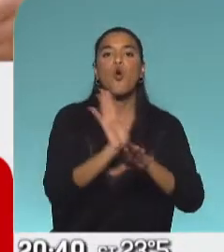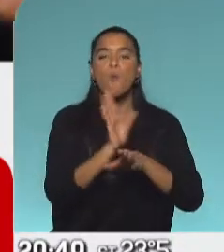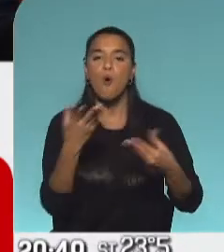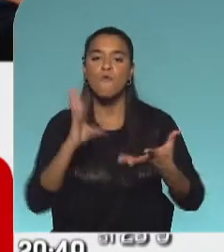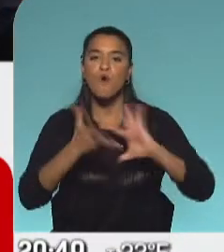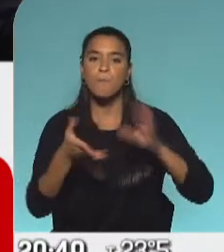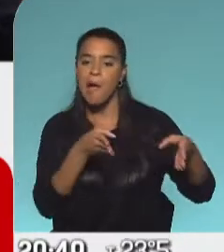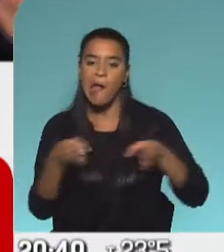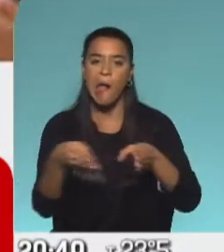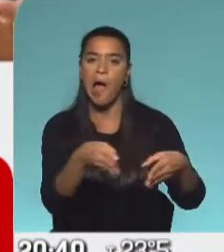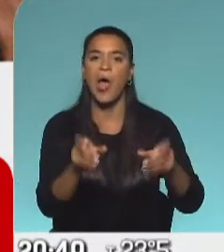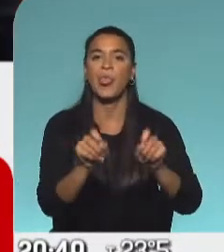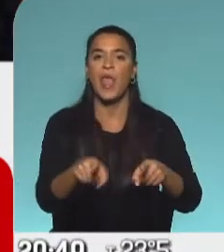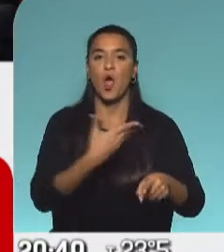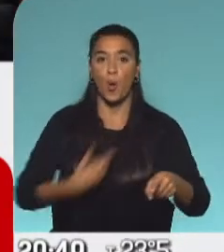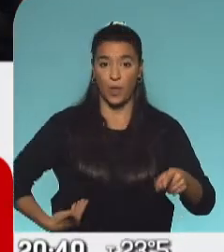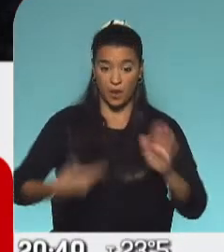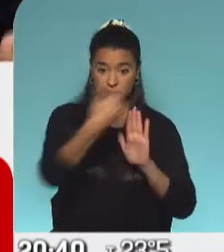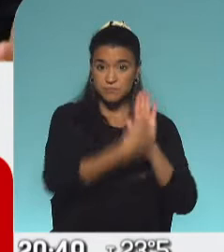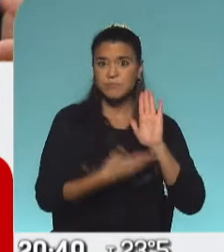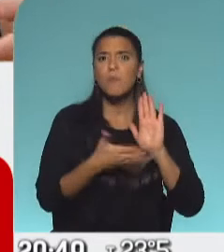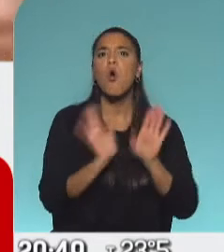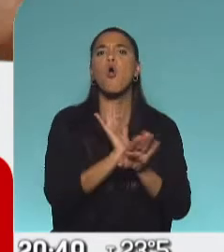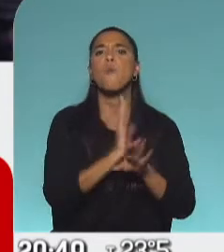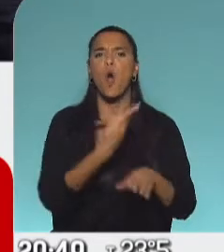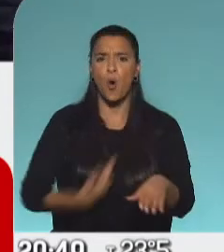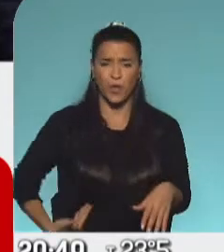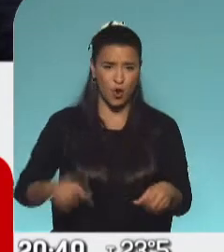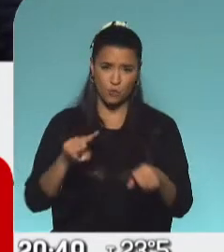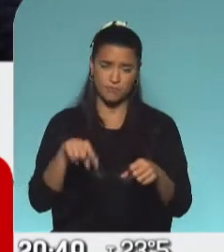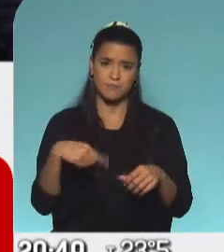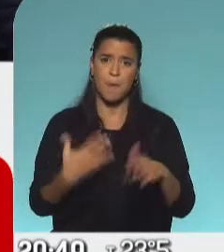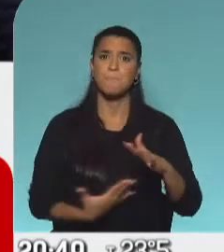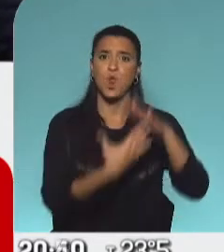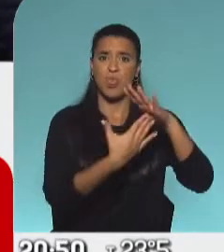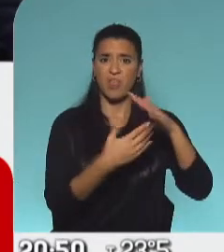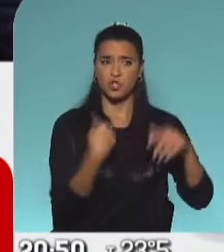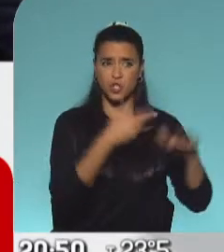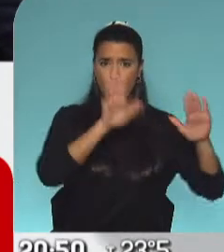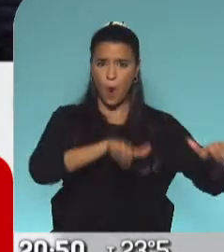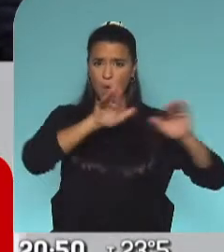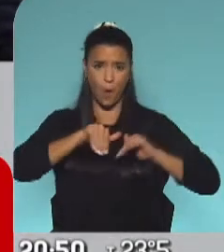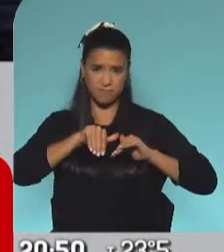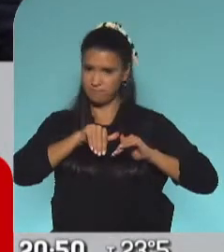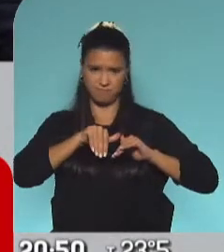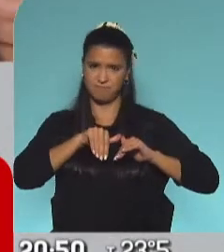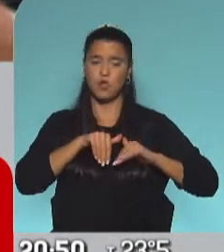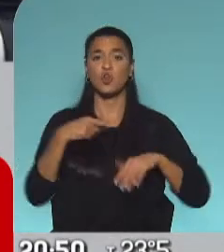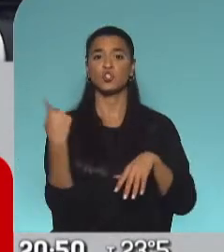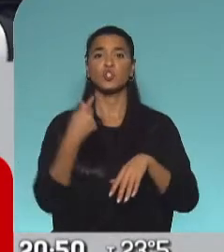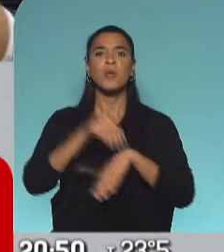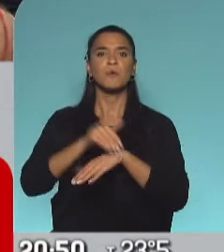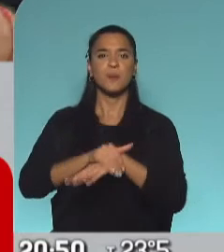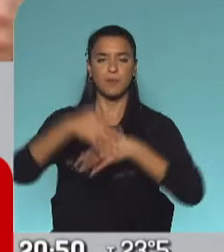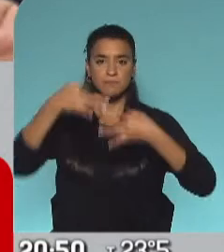y representaba una hoja de ruta de un gobierno que no tenía las prioridades con las que nosotros nos habíamos comprometido con las argentinas y argentinas, que